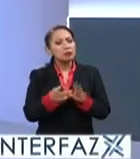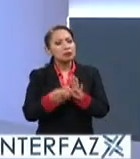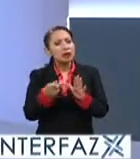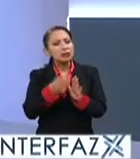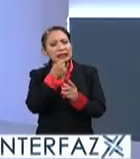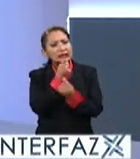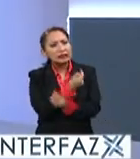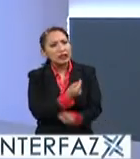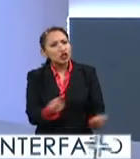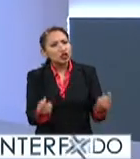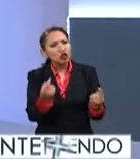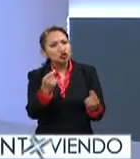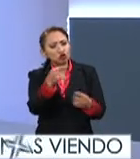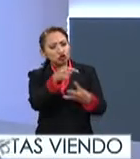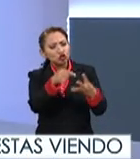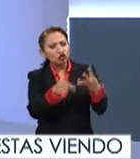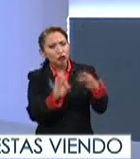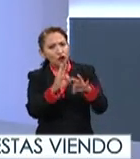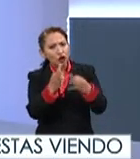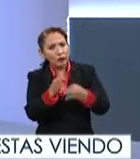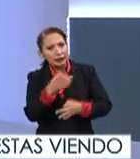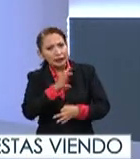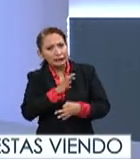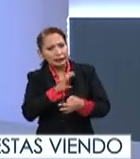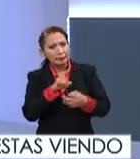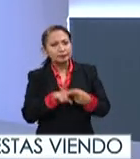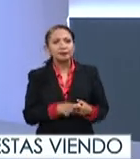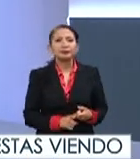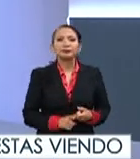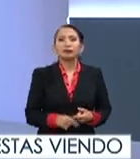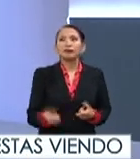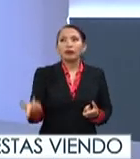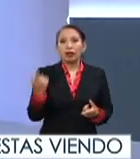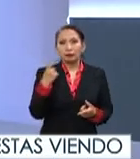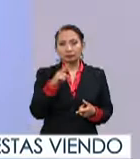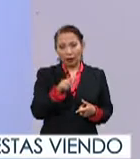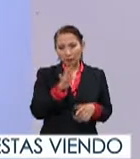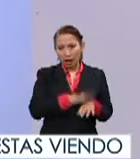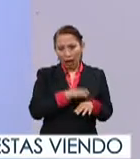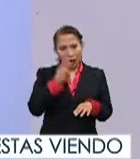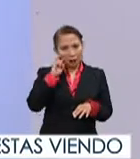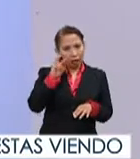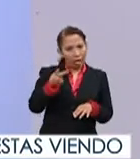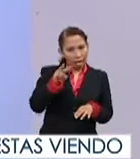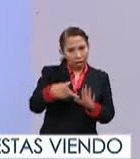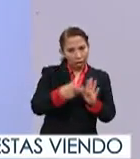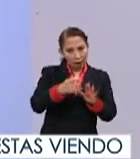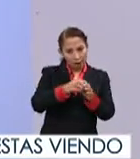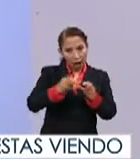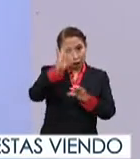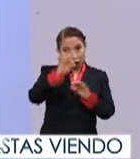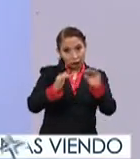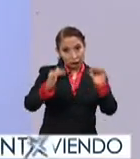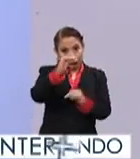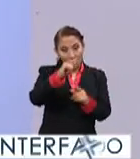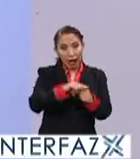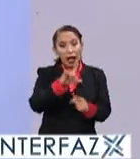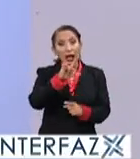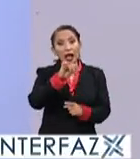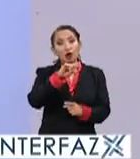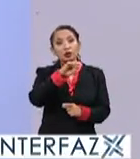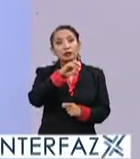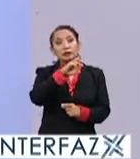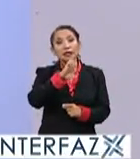comunes en la etapa infantil? Bueno, el que tiene mayor porcentaje es la